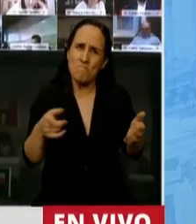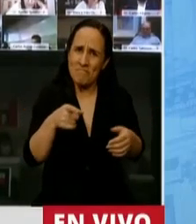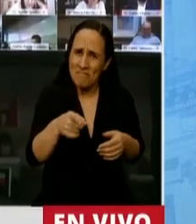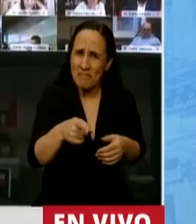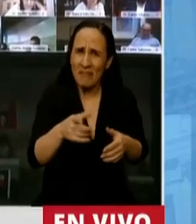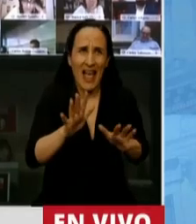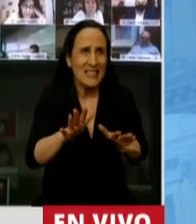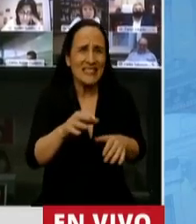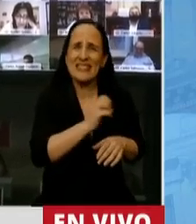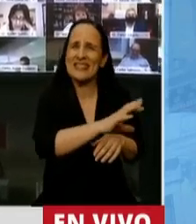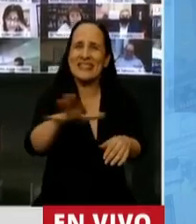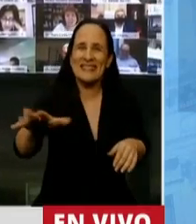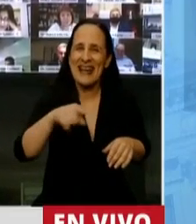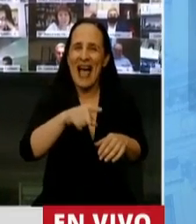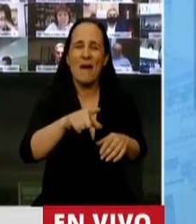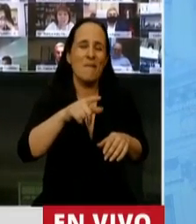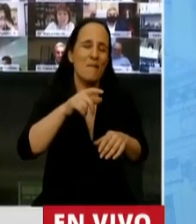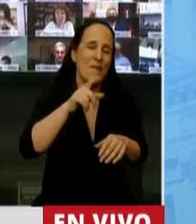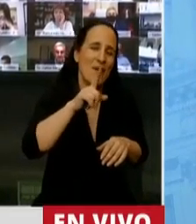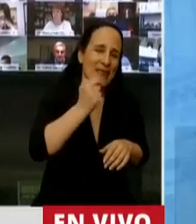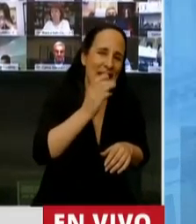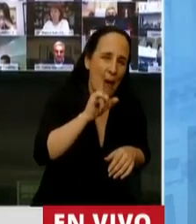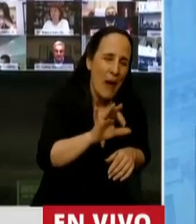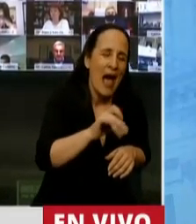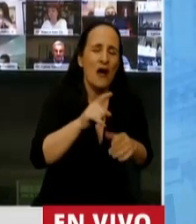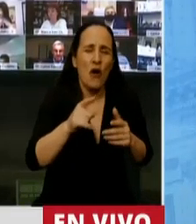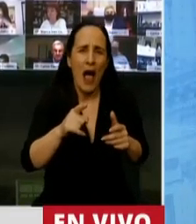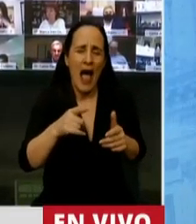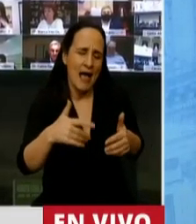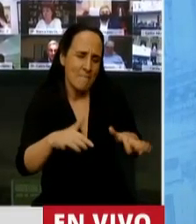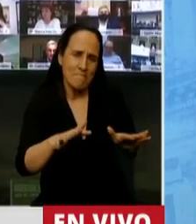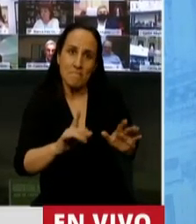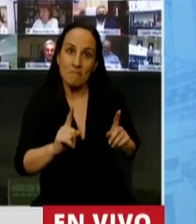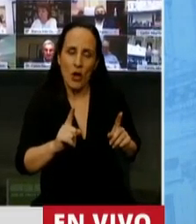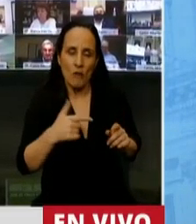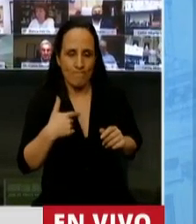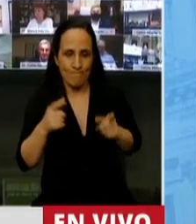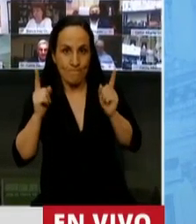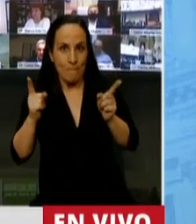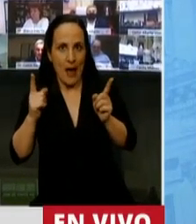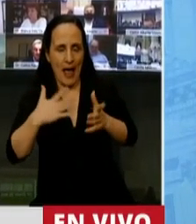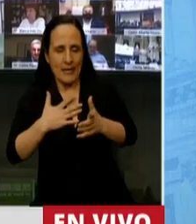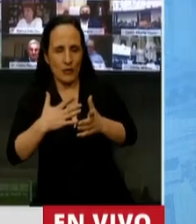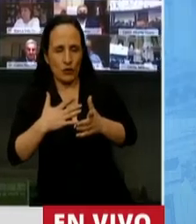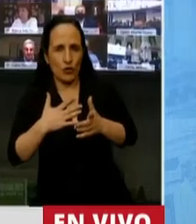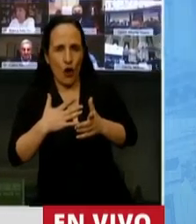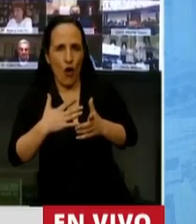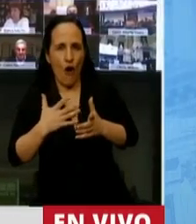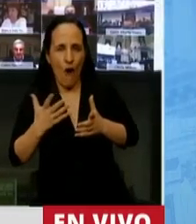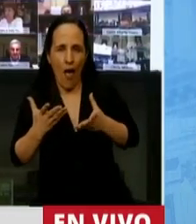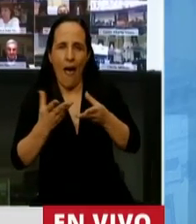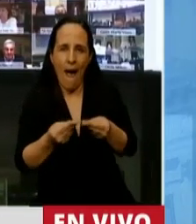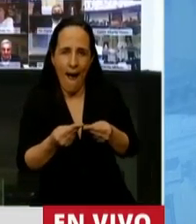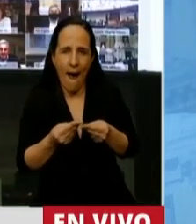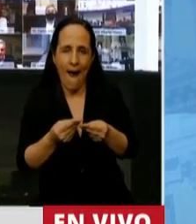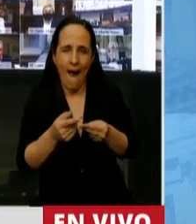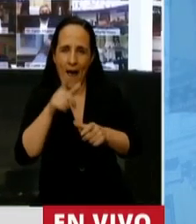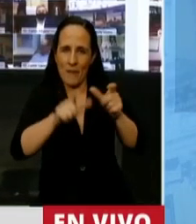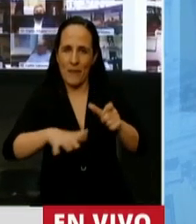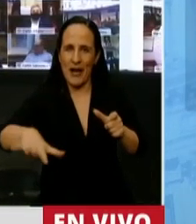y pequeñas campesinas tabacaleras. Y es por eso que el maestro acompañaba a los